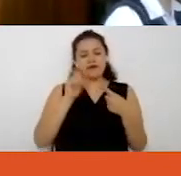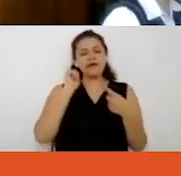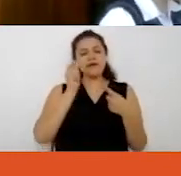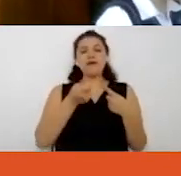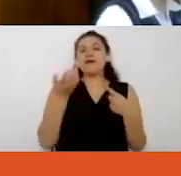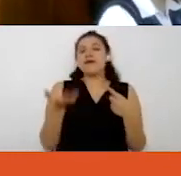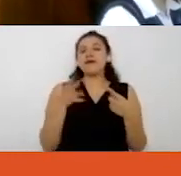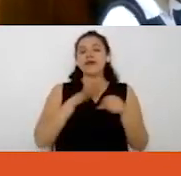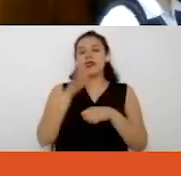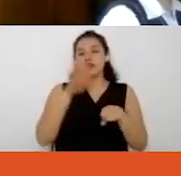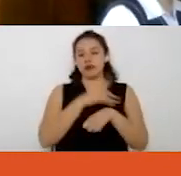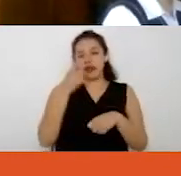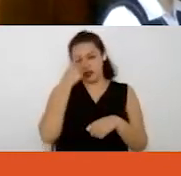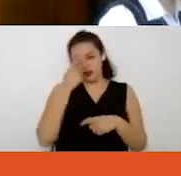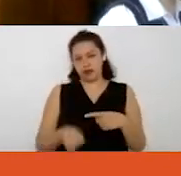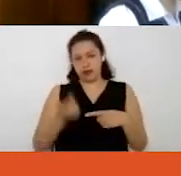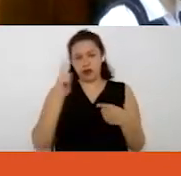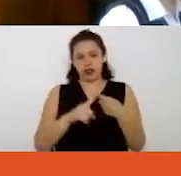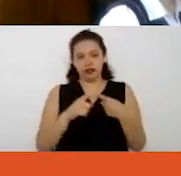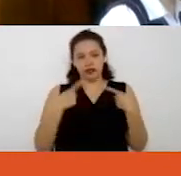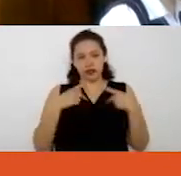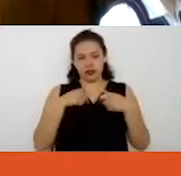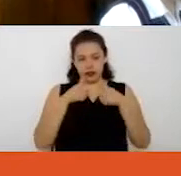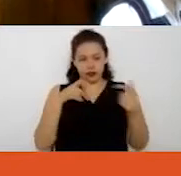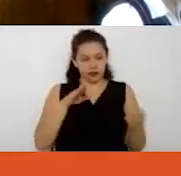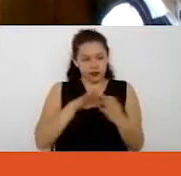era el fin de ese primer acercamiento con la víctima?